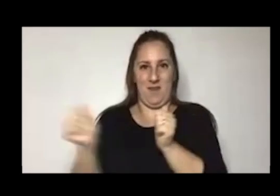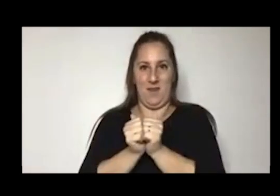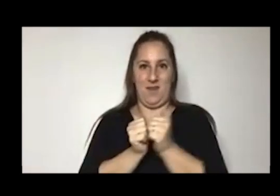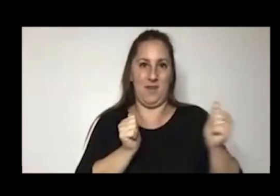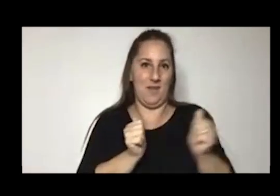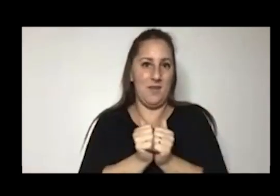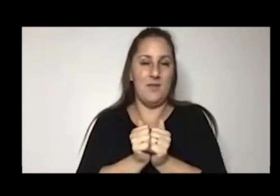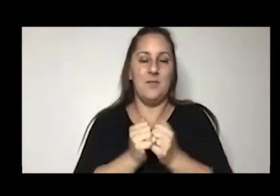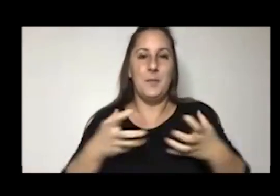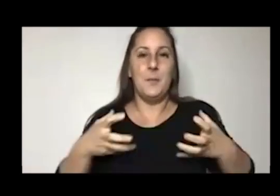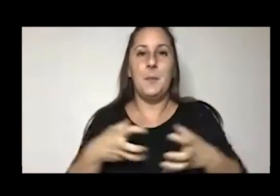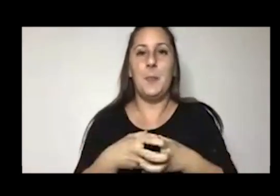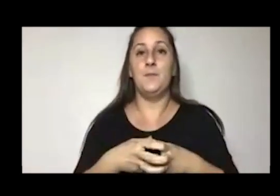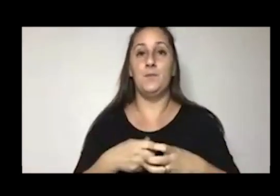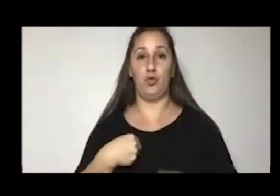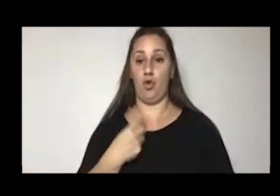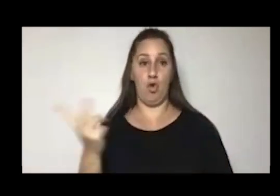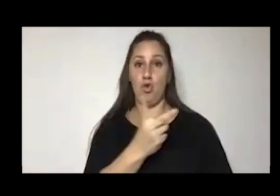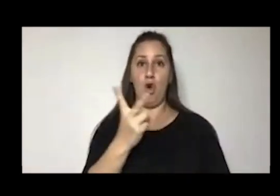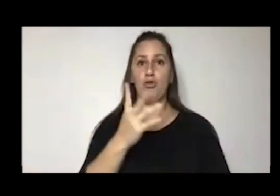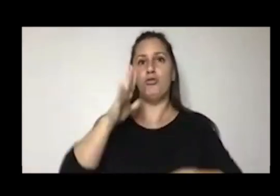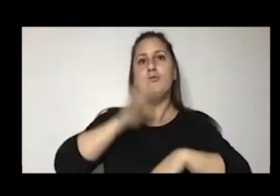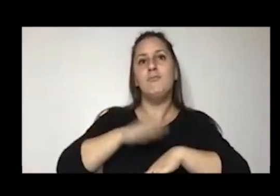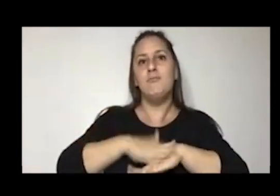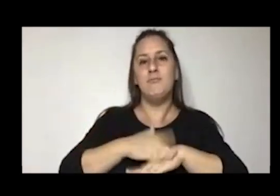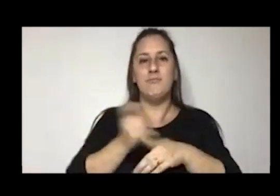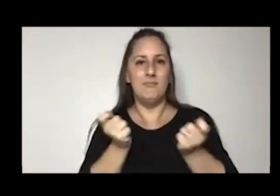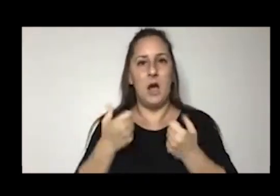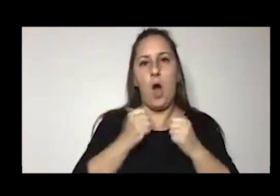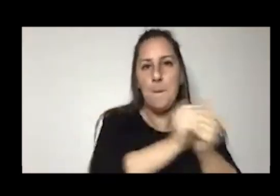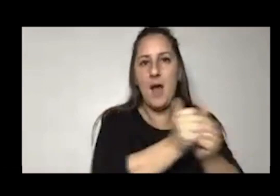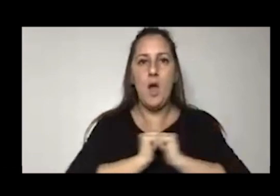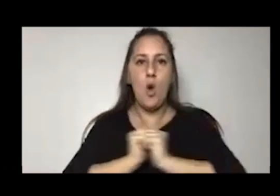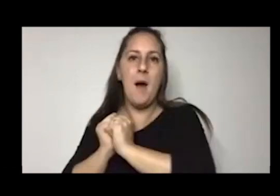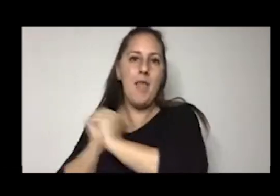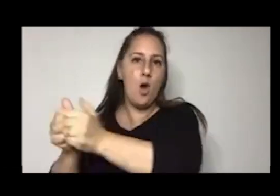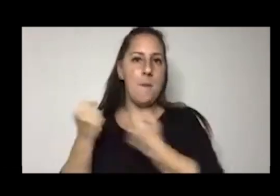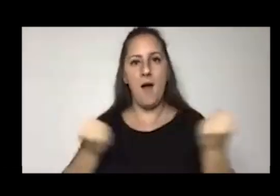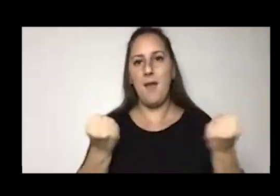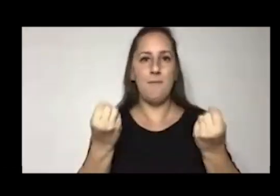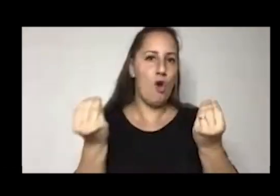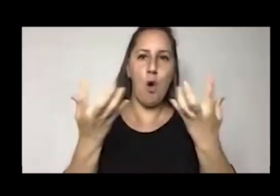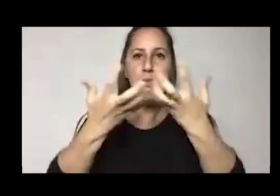a los dos soy yo la que los tiene que movilizar para todos lados. Entonces, quería saber qué opciones hay.